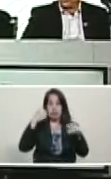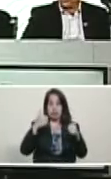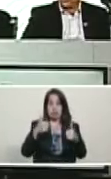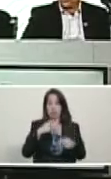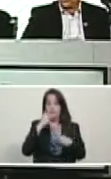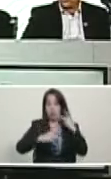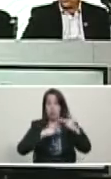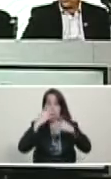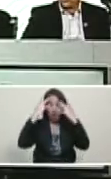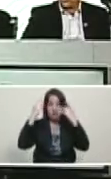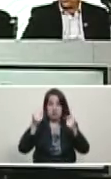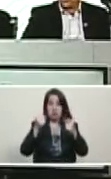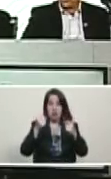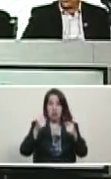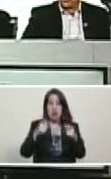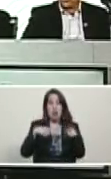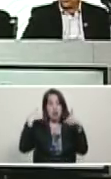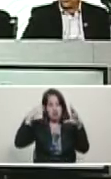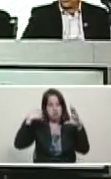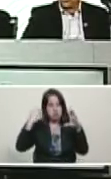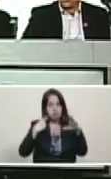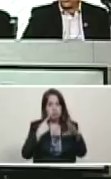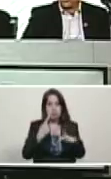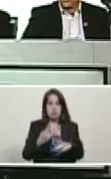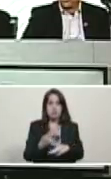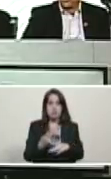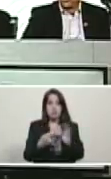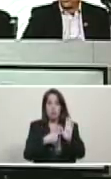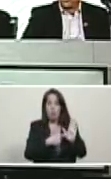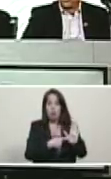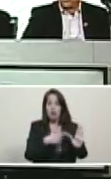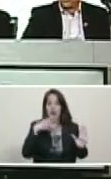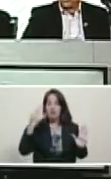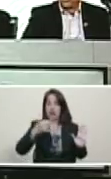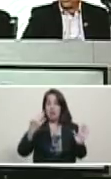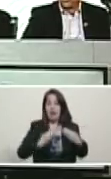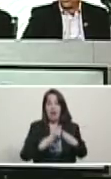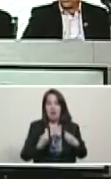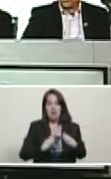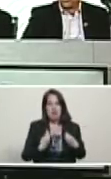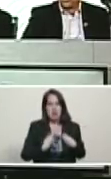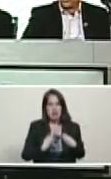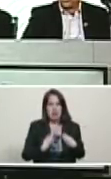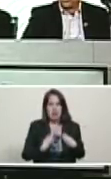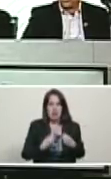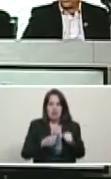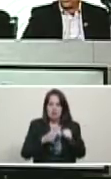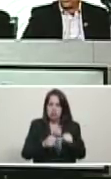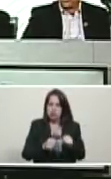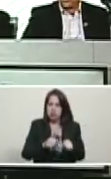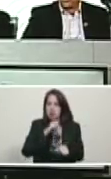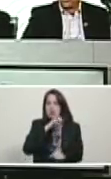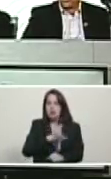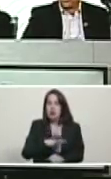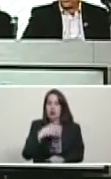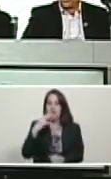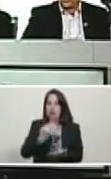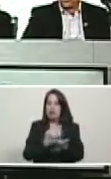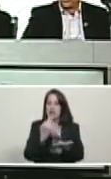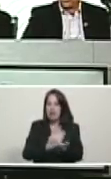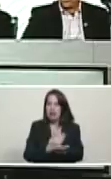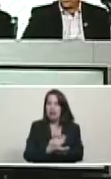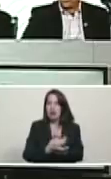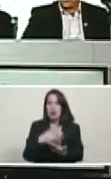factura cinematográfica que mostraba parte de lo que fue la realidad colombiana